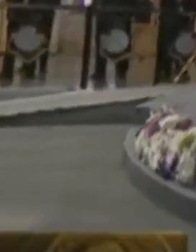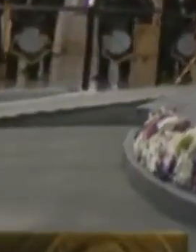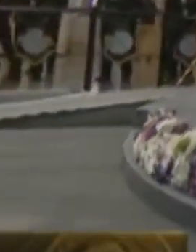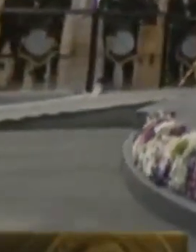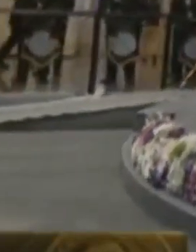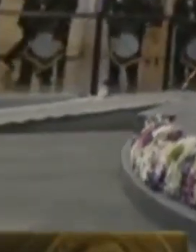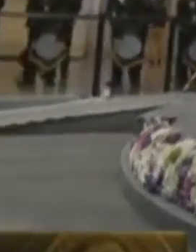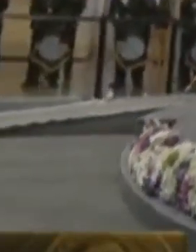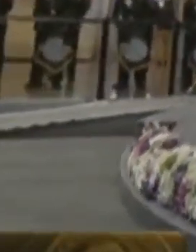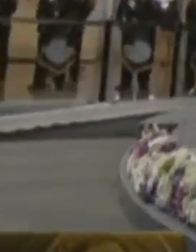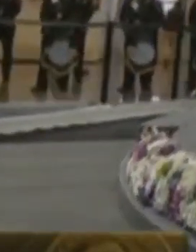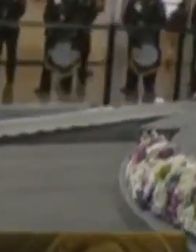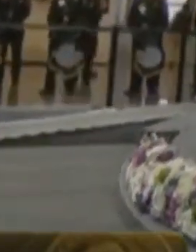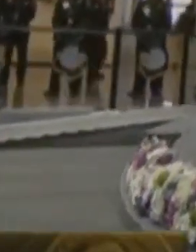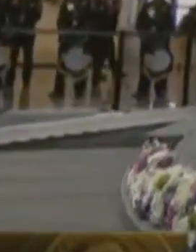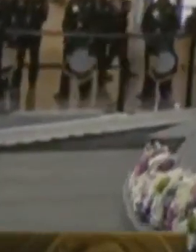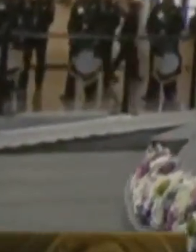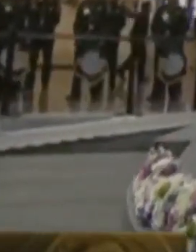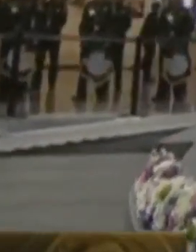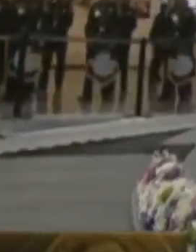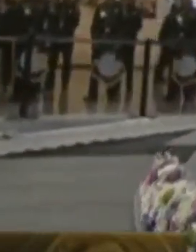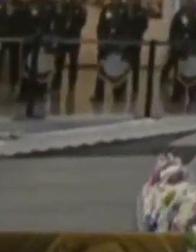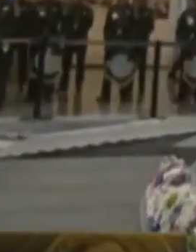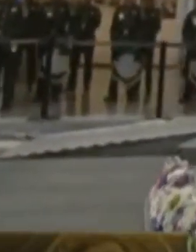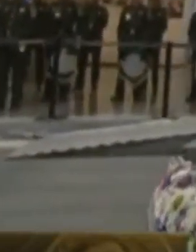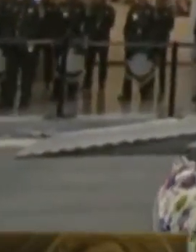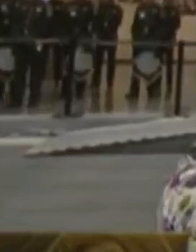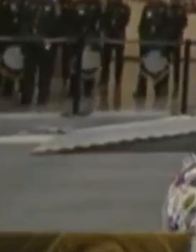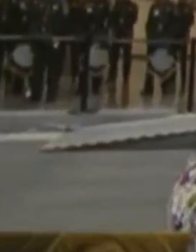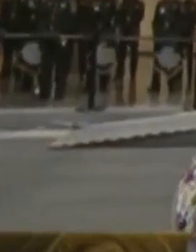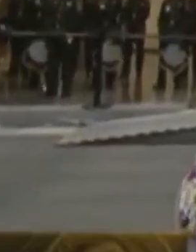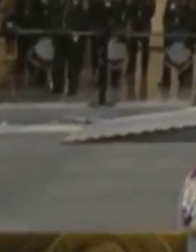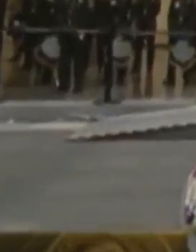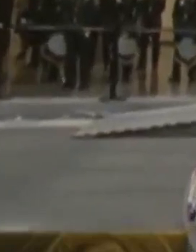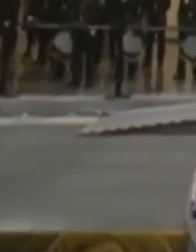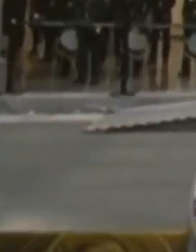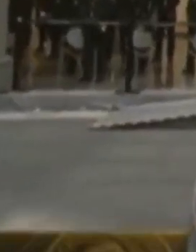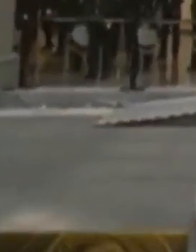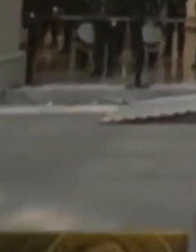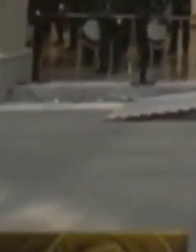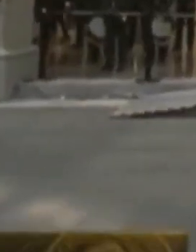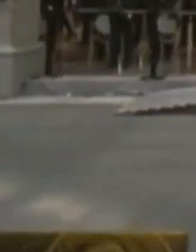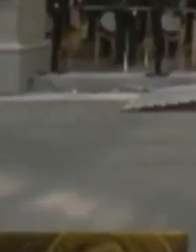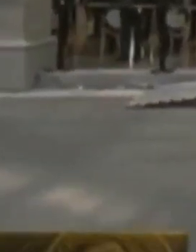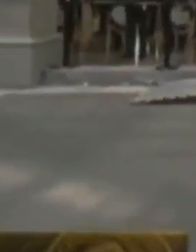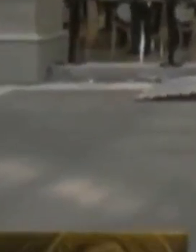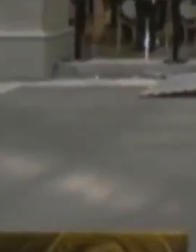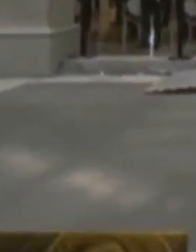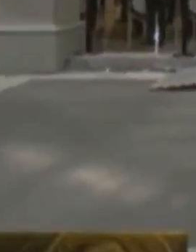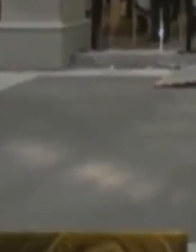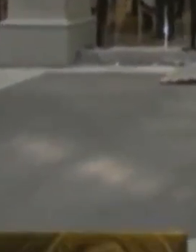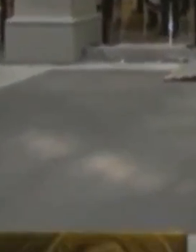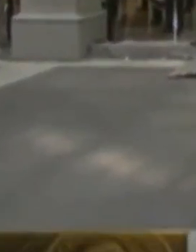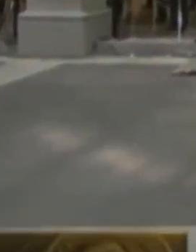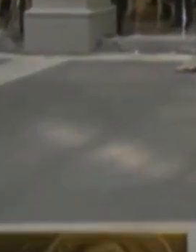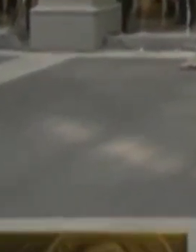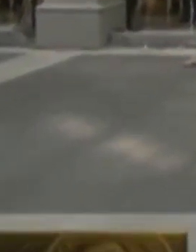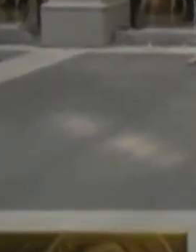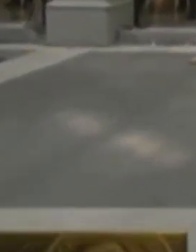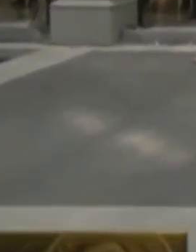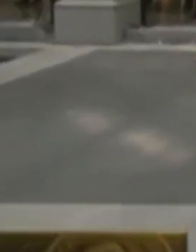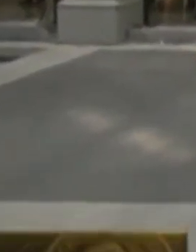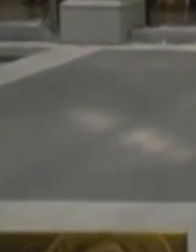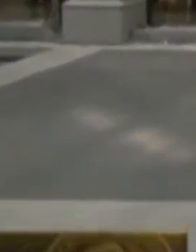donde asisten, como hemos podido escuchar, los representantes de los diversos poderes de la Unión, de la Presidencia de